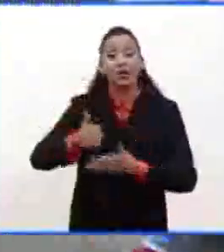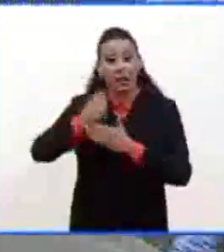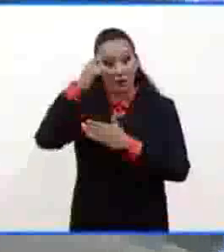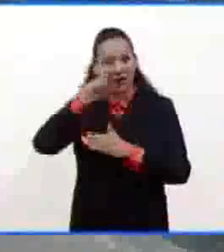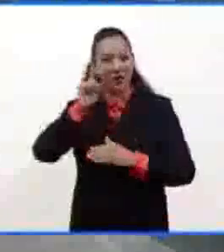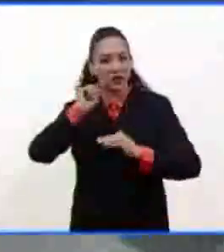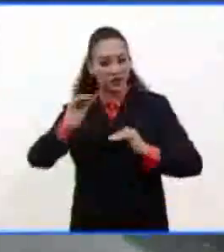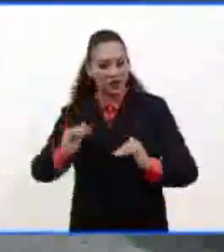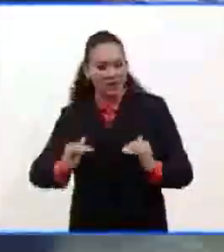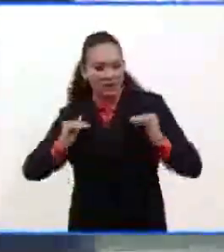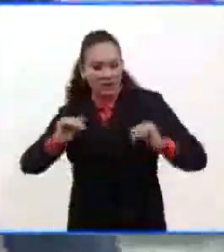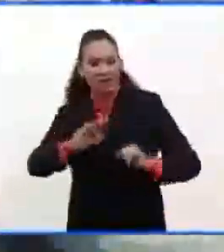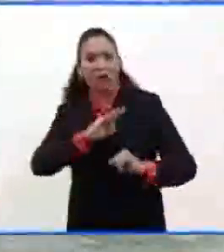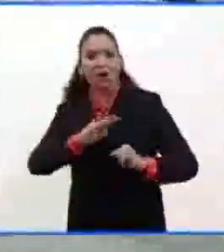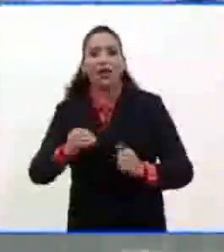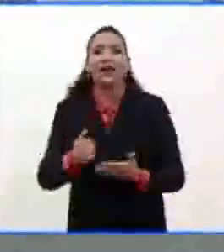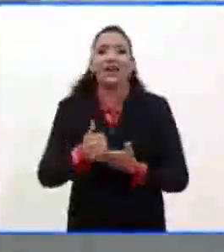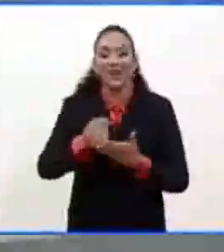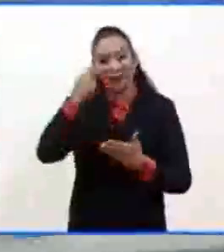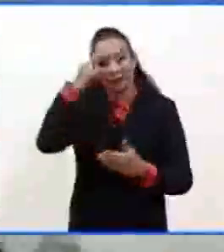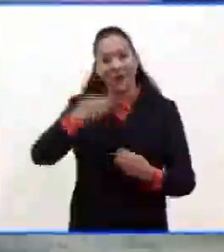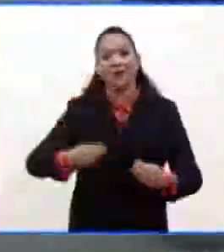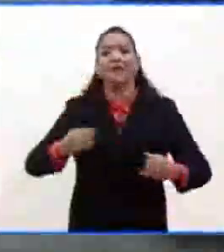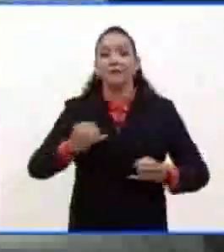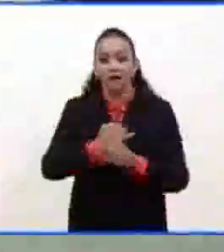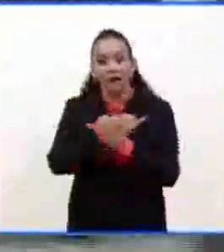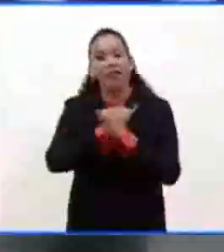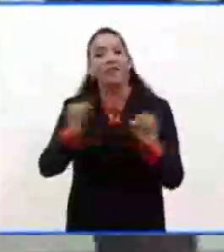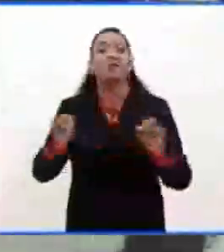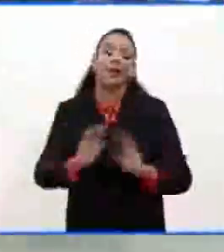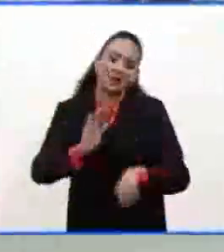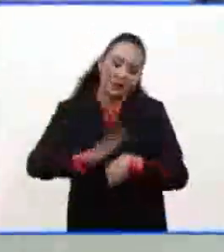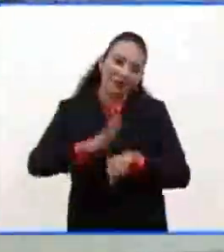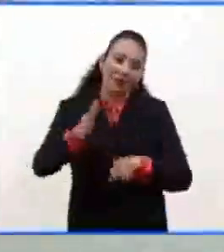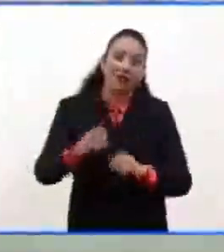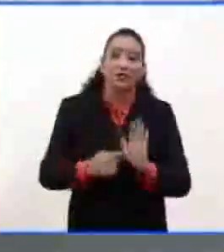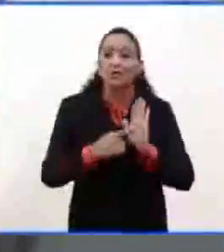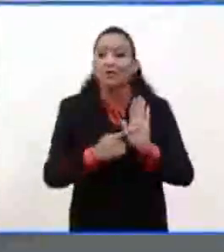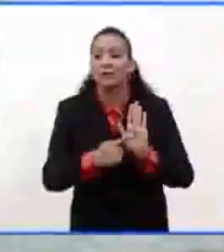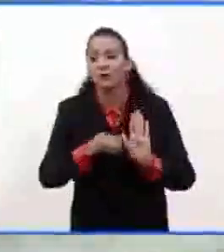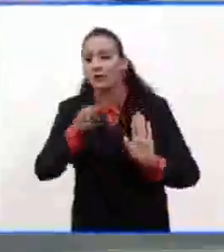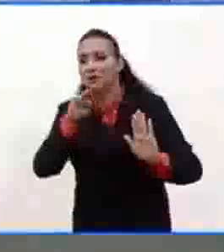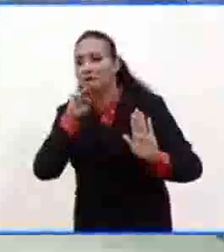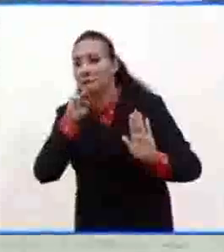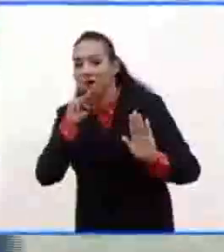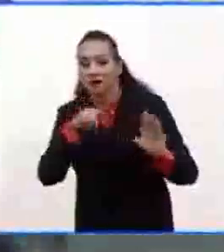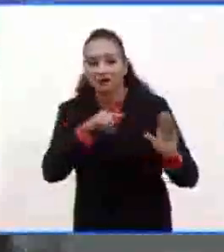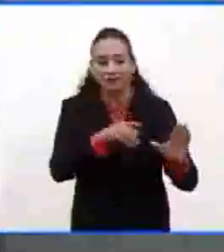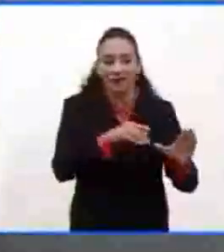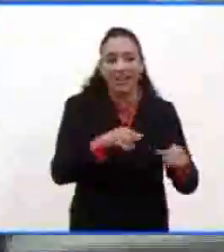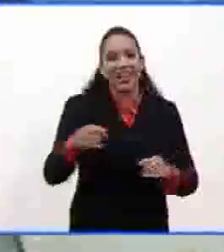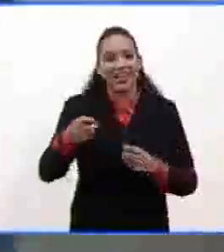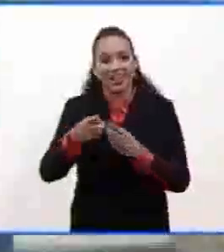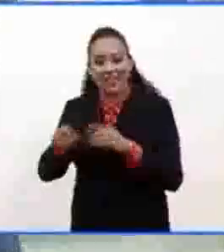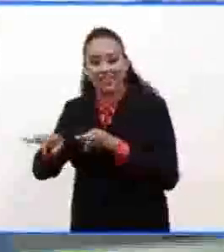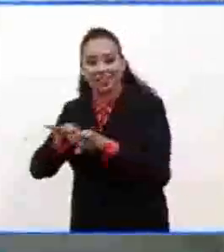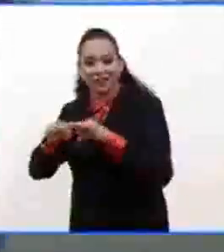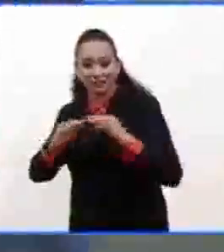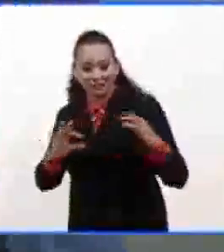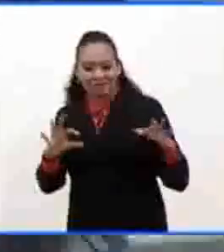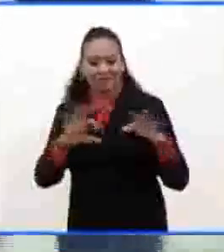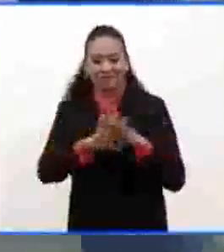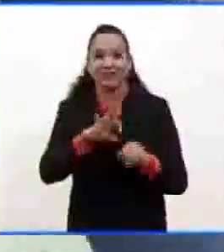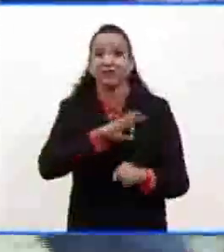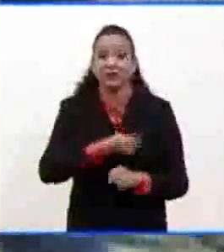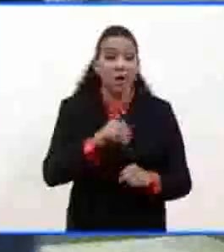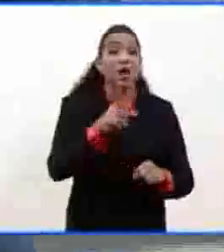las mujeres para construir vidas más independientes, demostrando que la maternidad y el desarrollo profesional pueden coexistir y